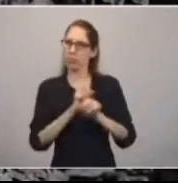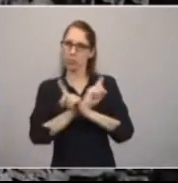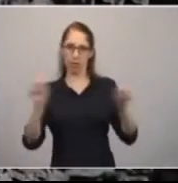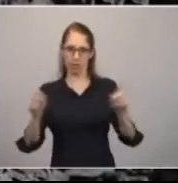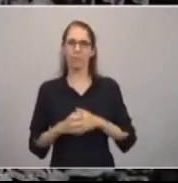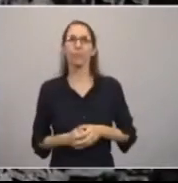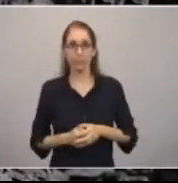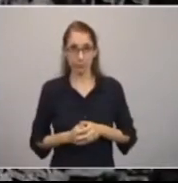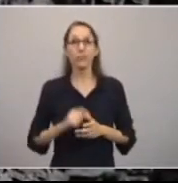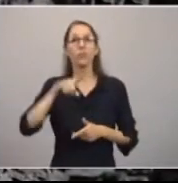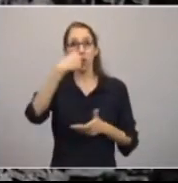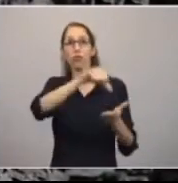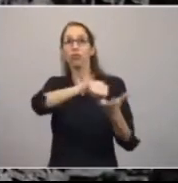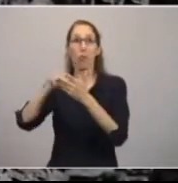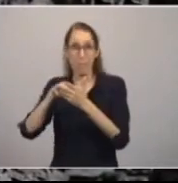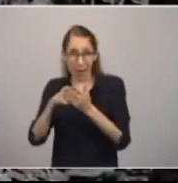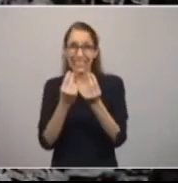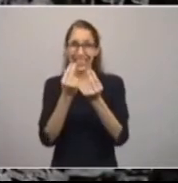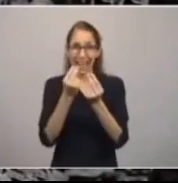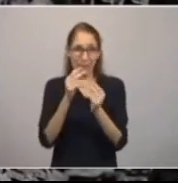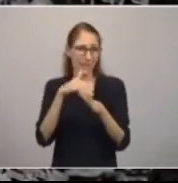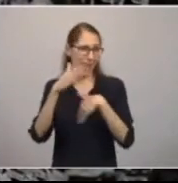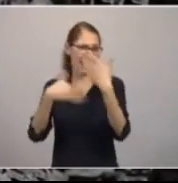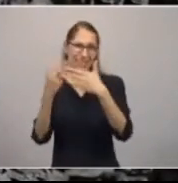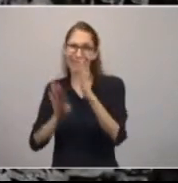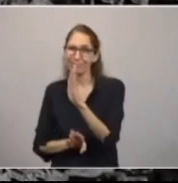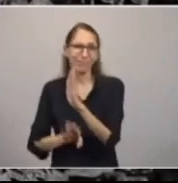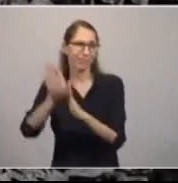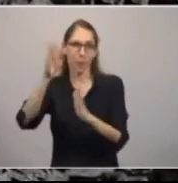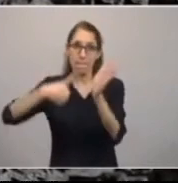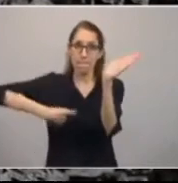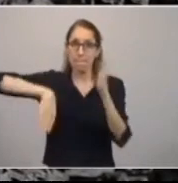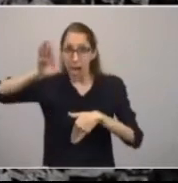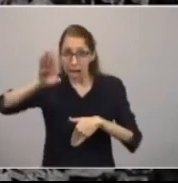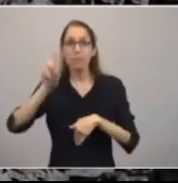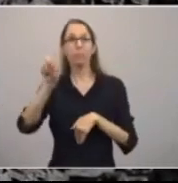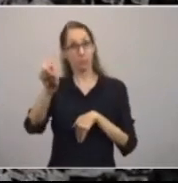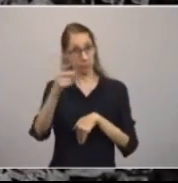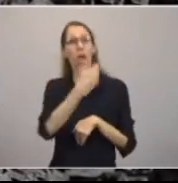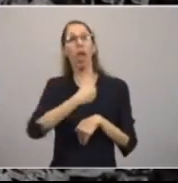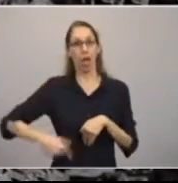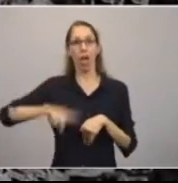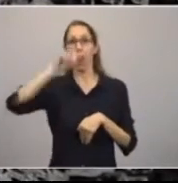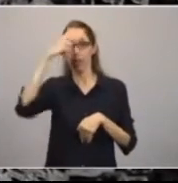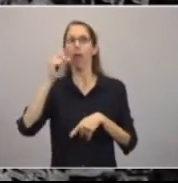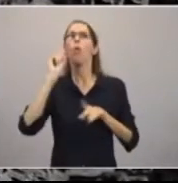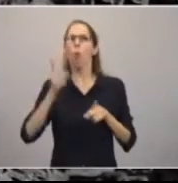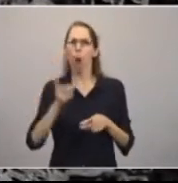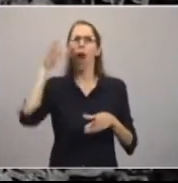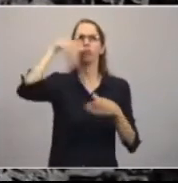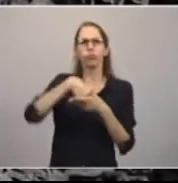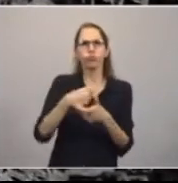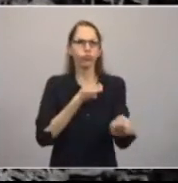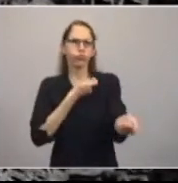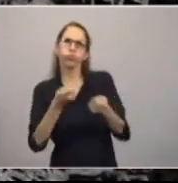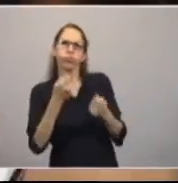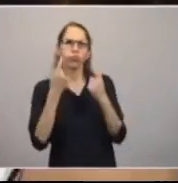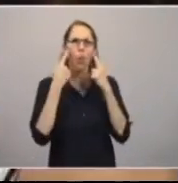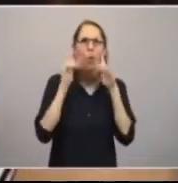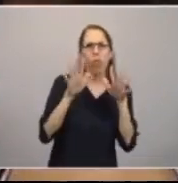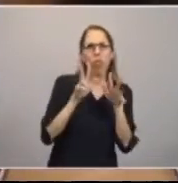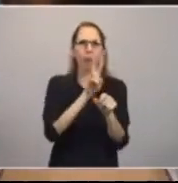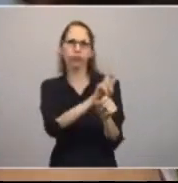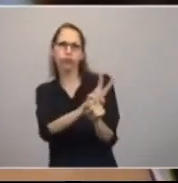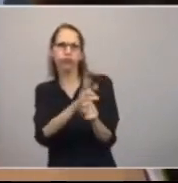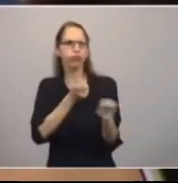financiera. Así que sí, en los países capitalistas más avanzados, el Estado tiene un papel de cuidar, de regular, de